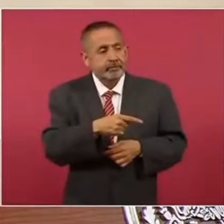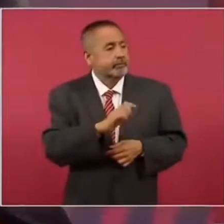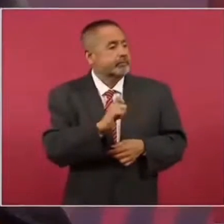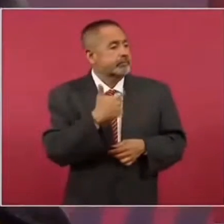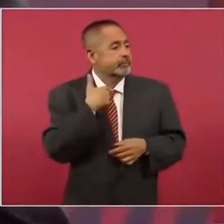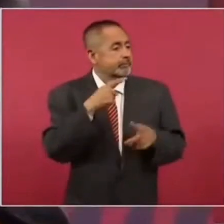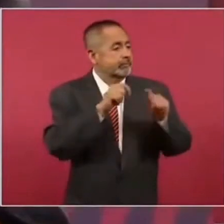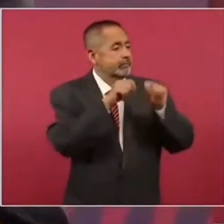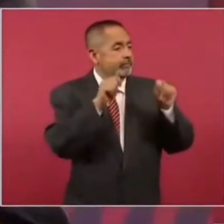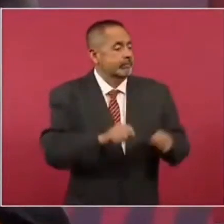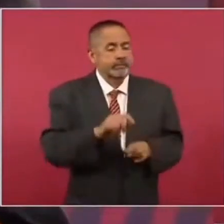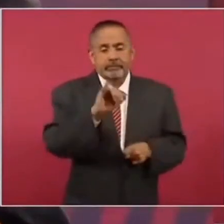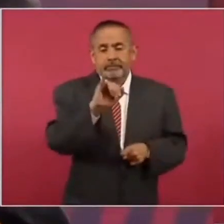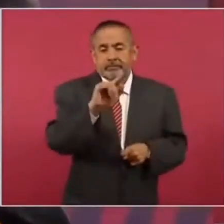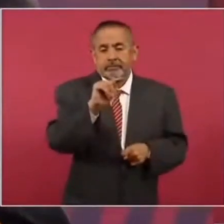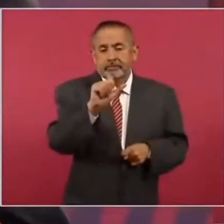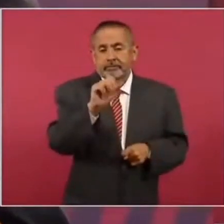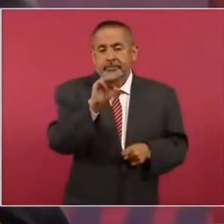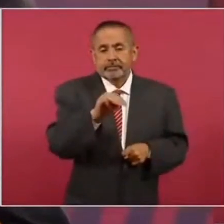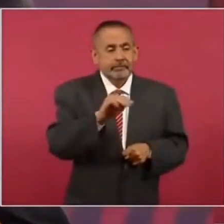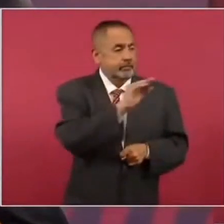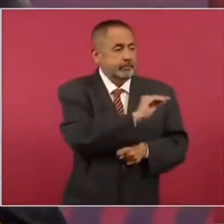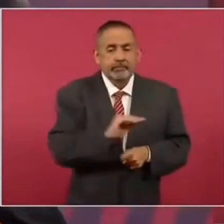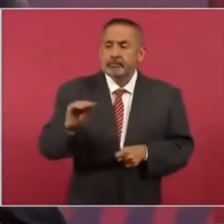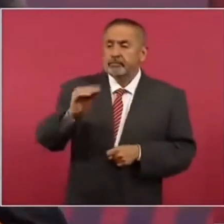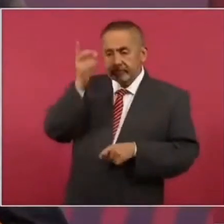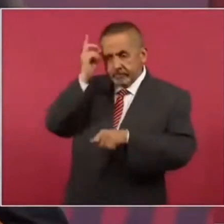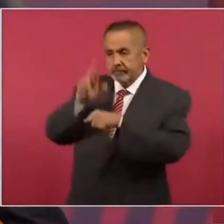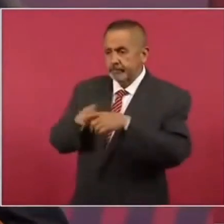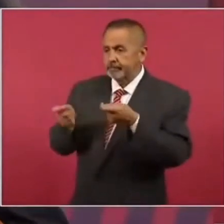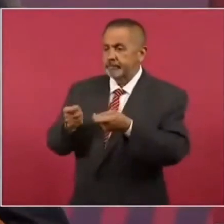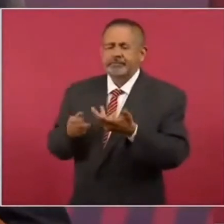ITAM, de una universidad